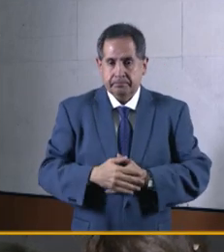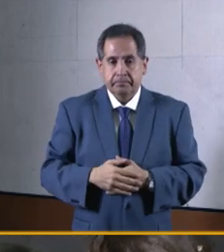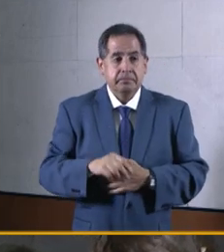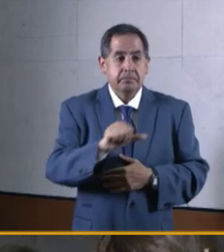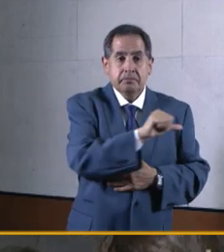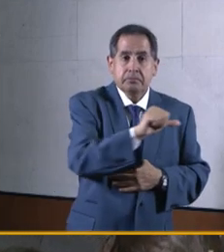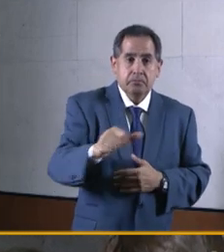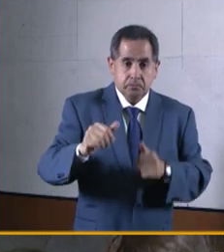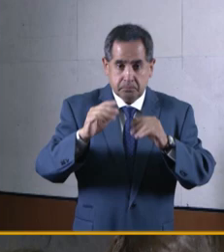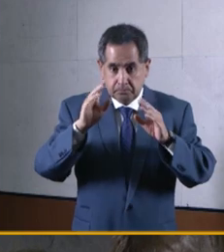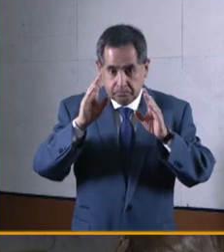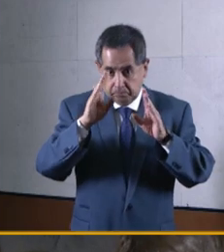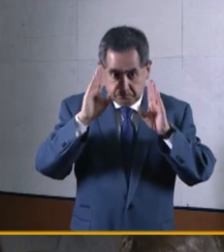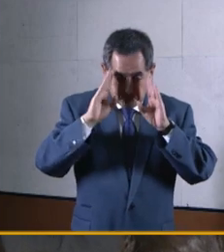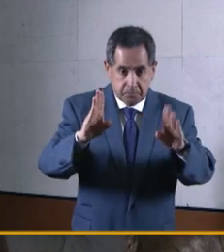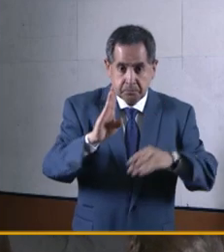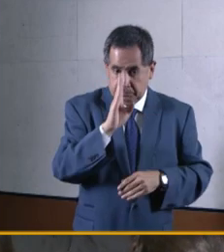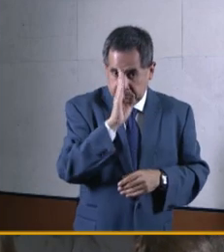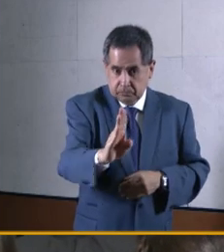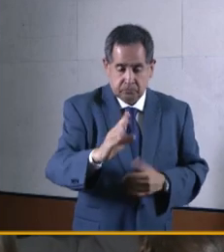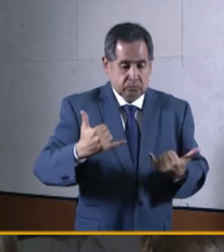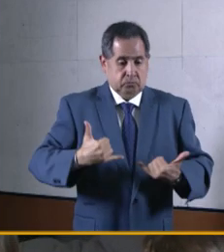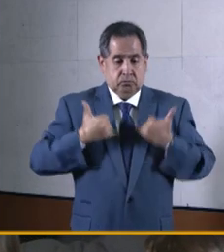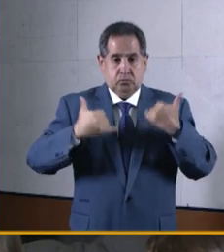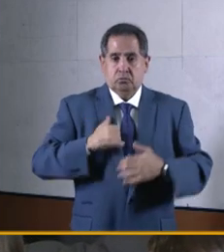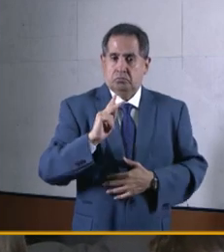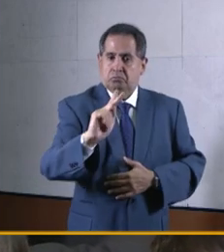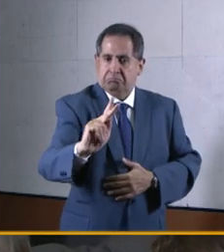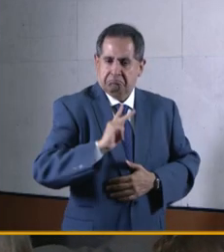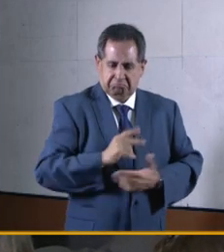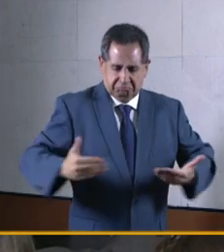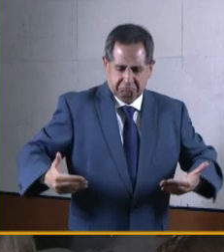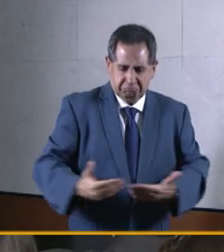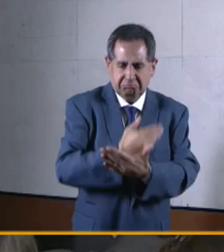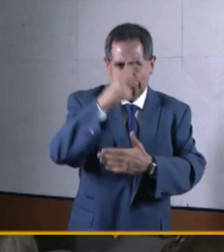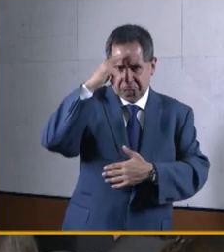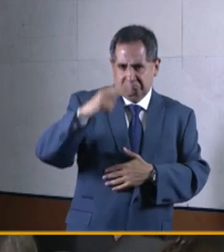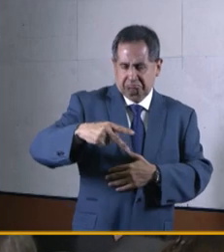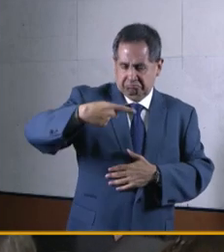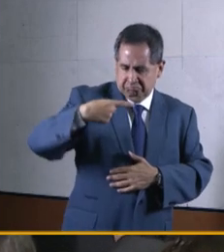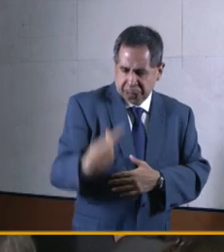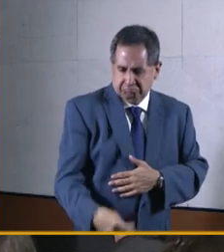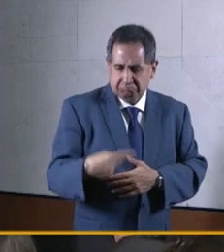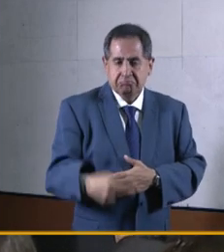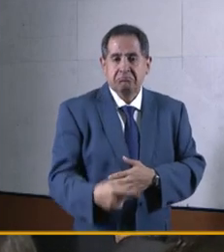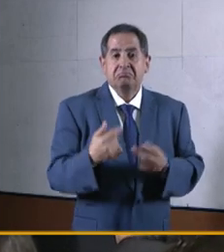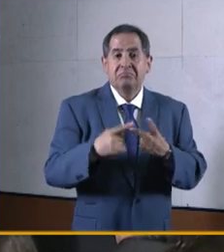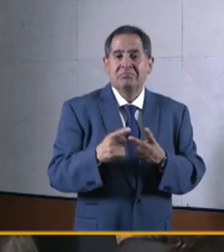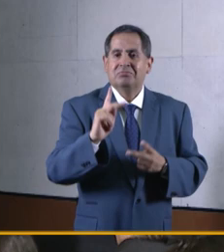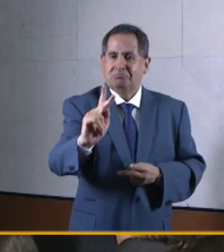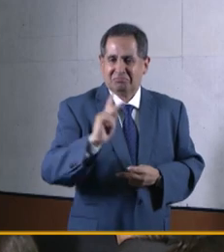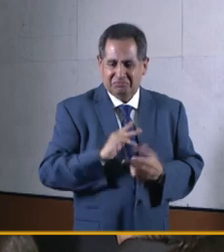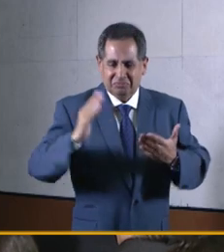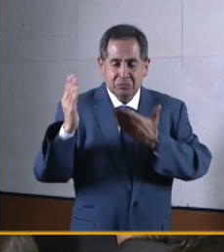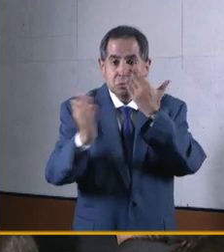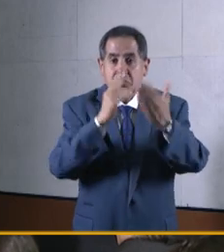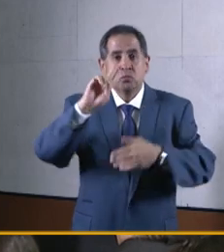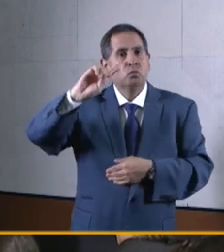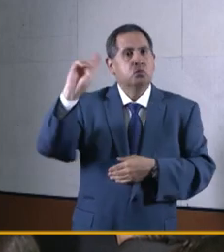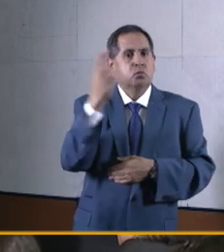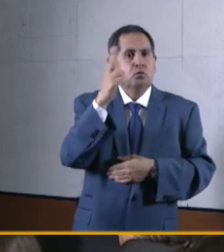los jóvenes mis compatriotas por partida doble por ser mexicanos y por ser universitarios